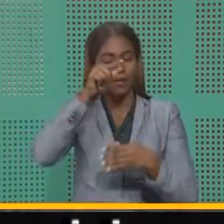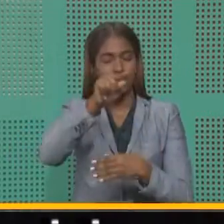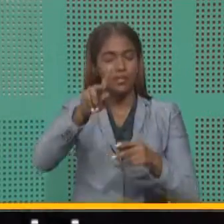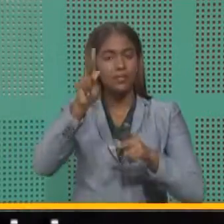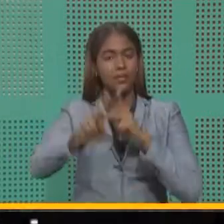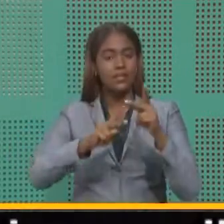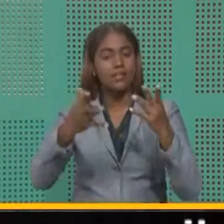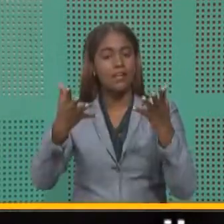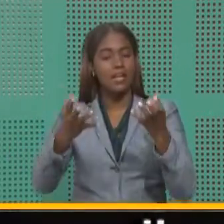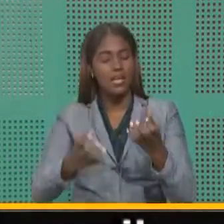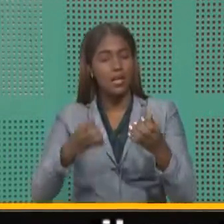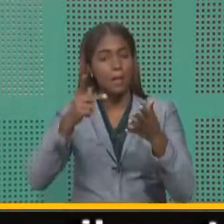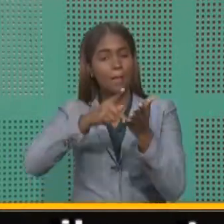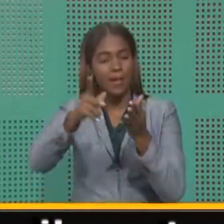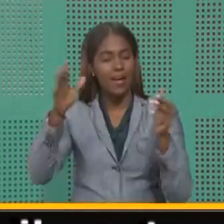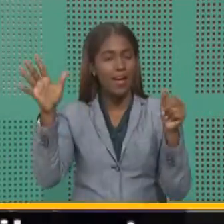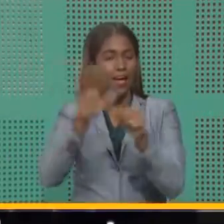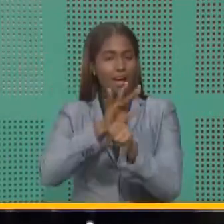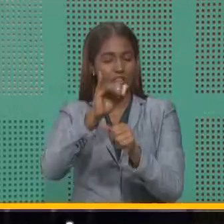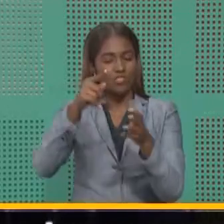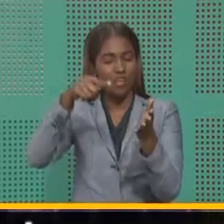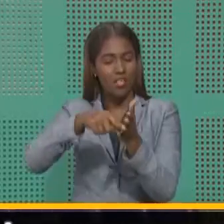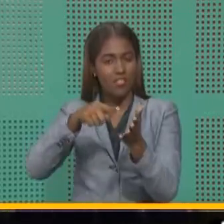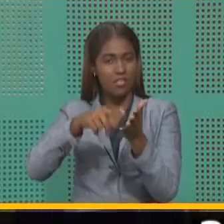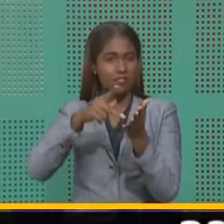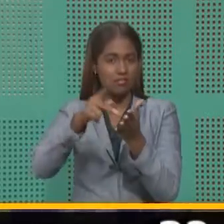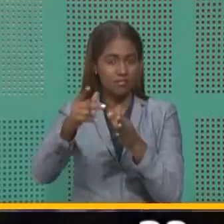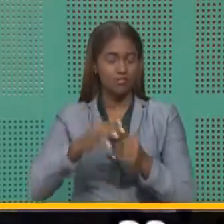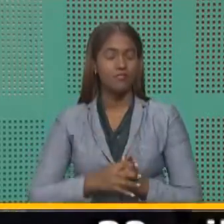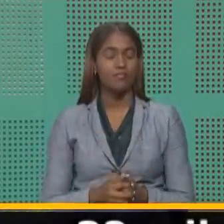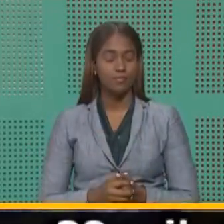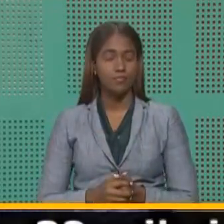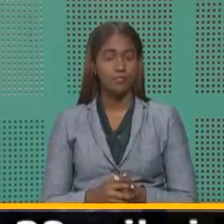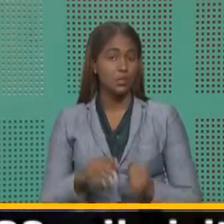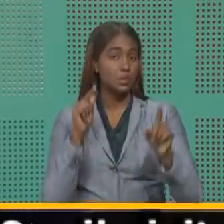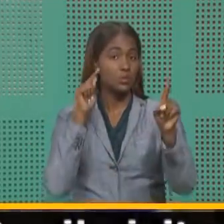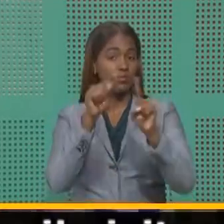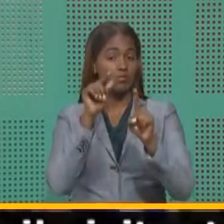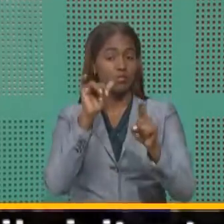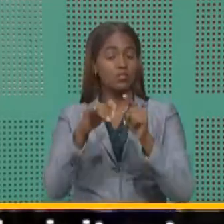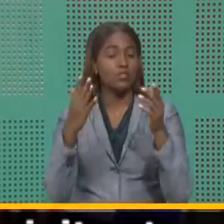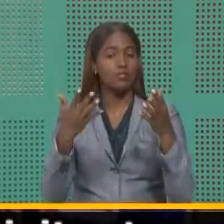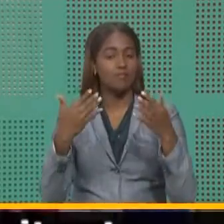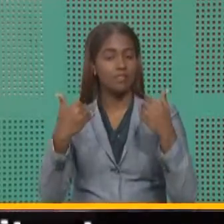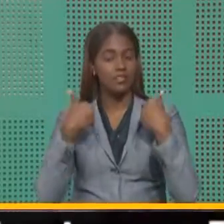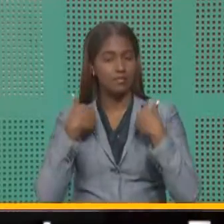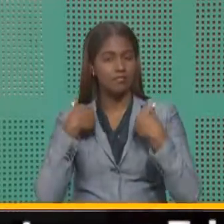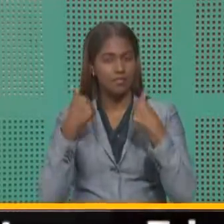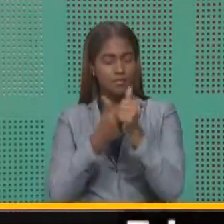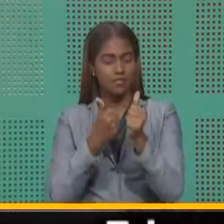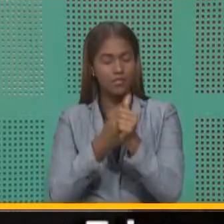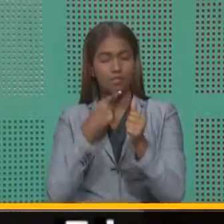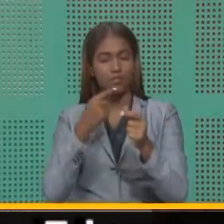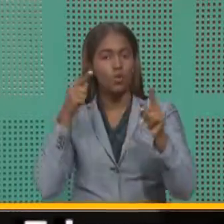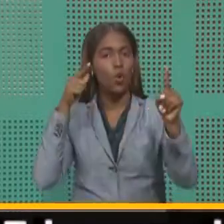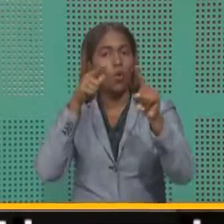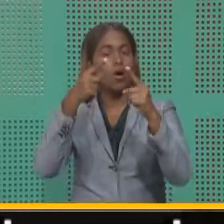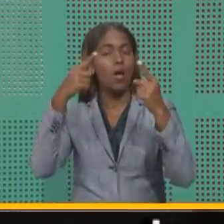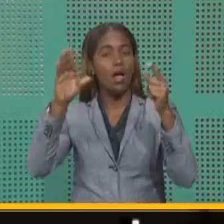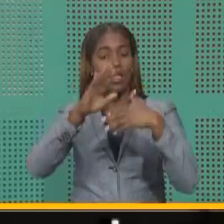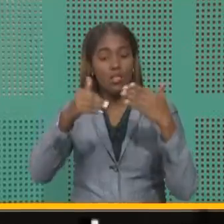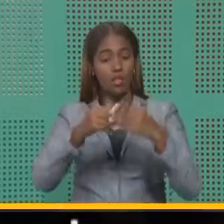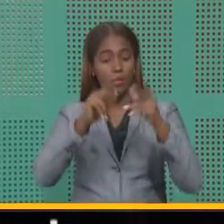que desean saldar su deuda por completo el objetivo principal de esta gracia es lograr que todos los